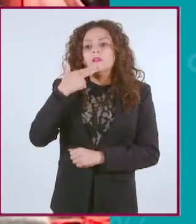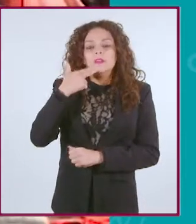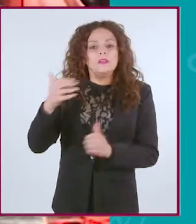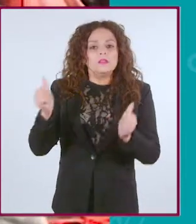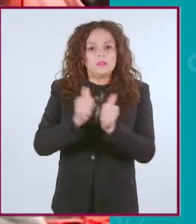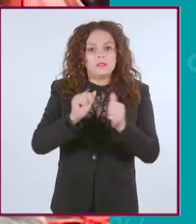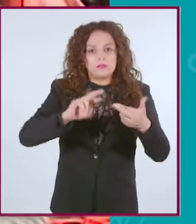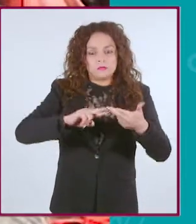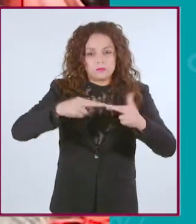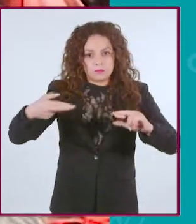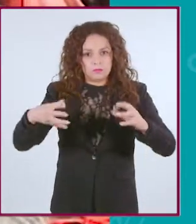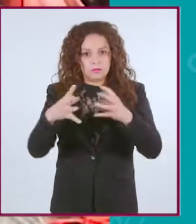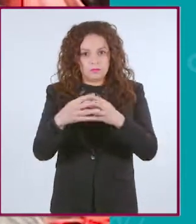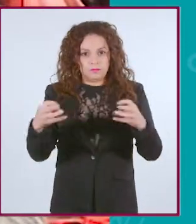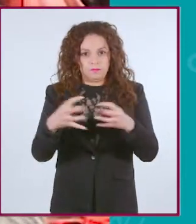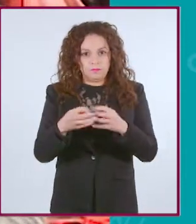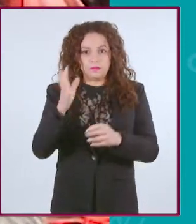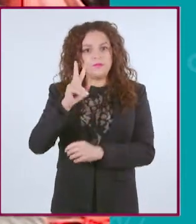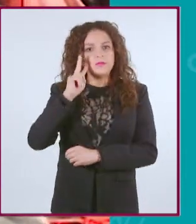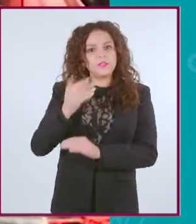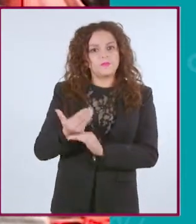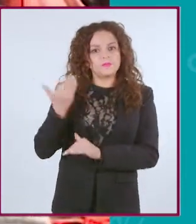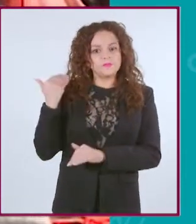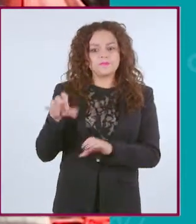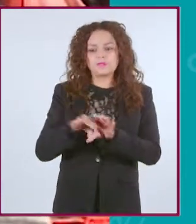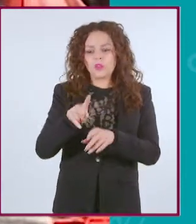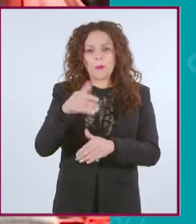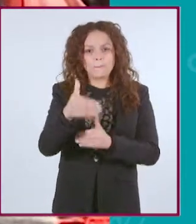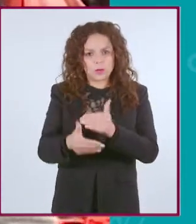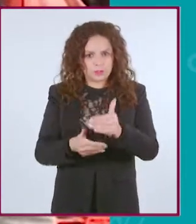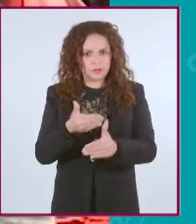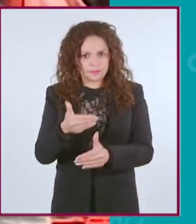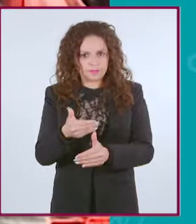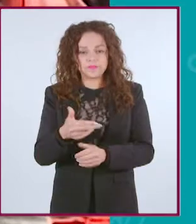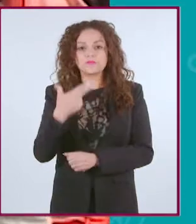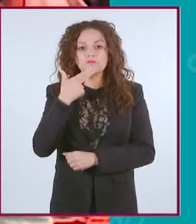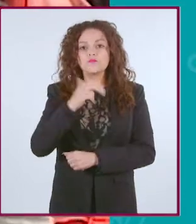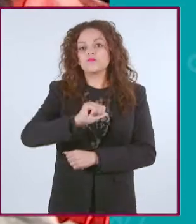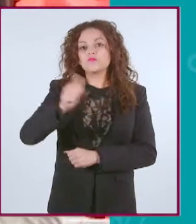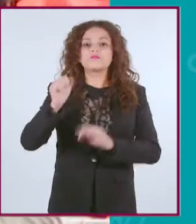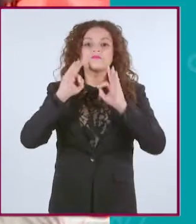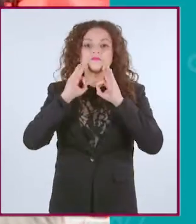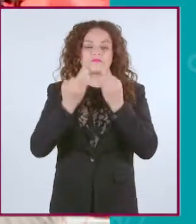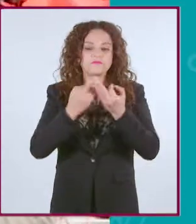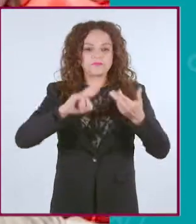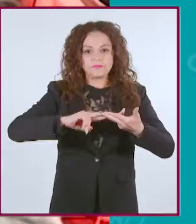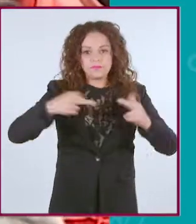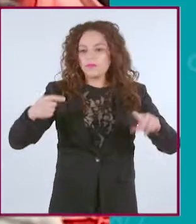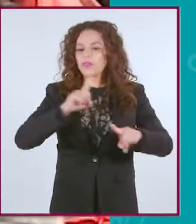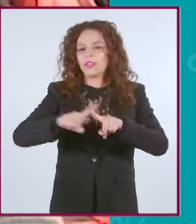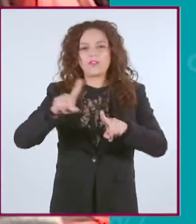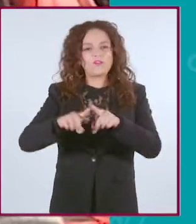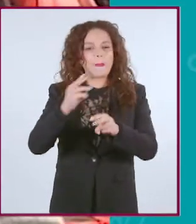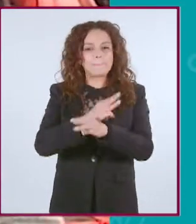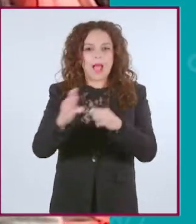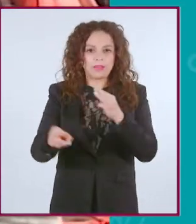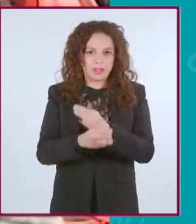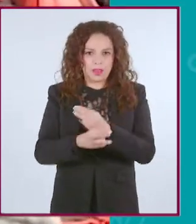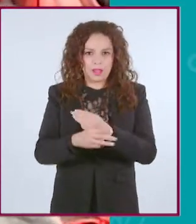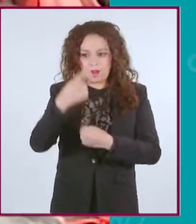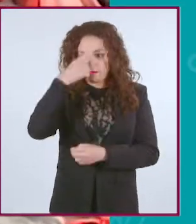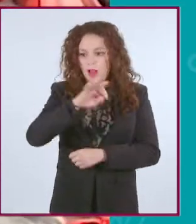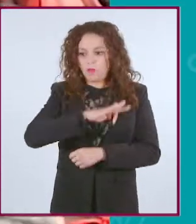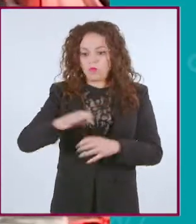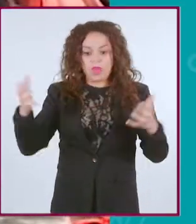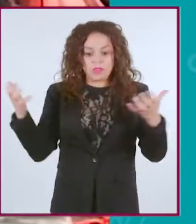hilos de algodón, que ya vimos cómo es el proceso, se utilizan otro tipo de hilos también, ¿no? De otros materiales para poder confeccionar, por